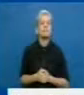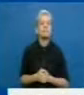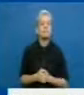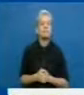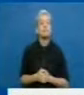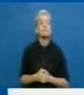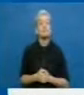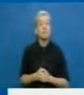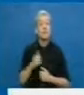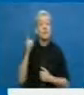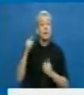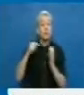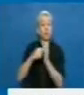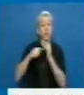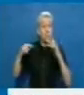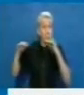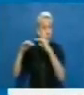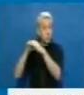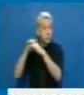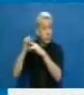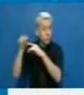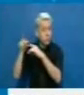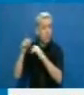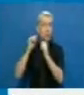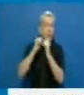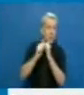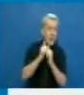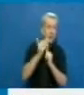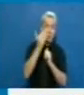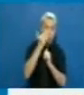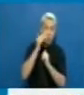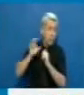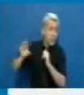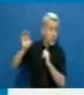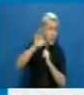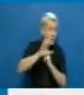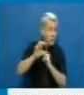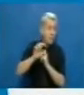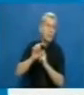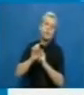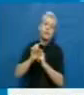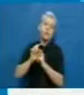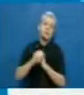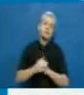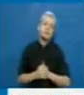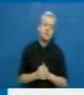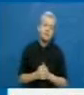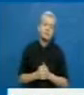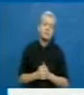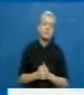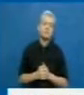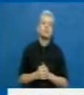conurbano bonaerense, ni vayan tampoco a sumar en el Gran Rosario, en el Gran Córdoba, sino que crezcan, nazcan, se desarrollen y